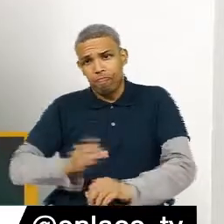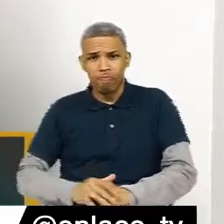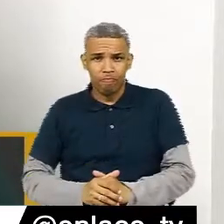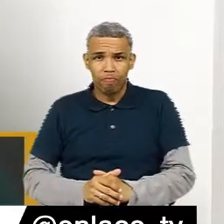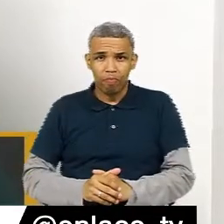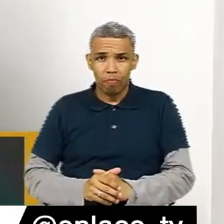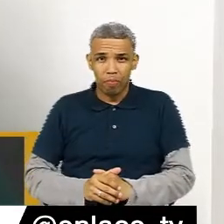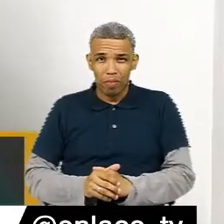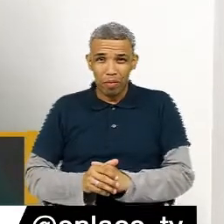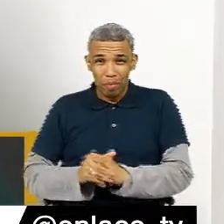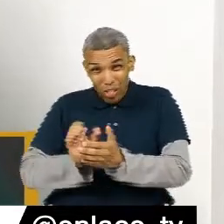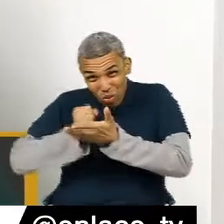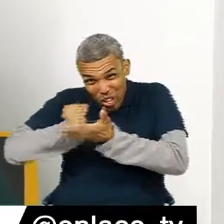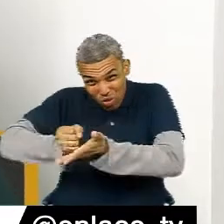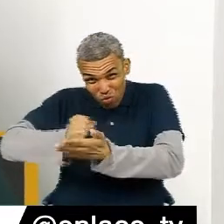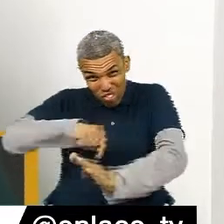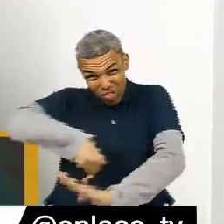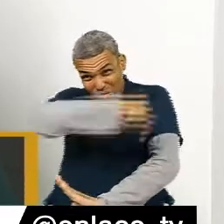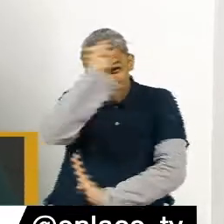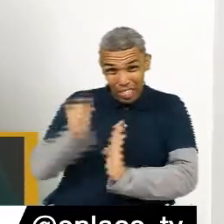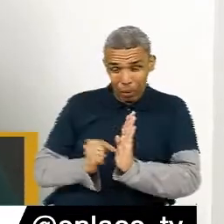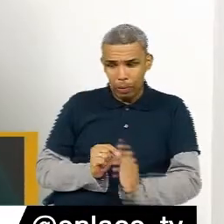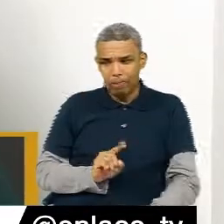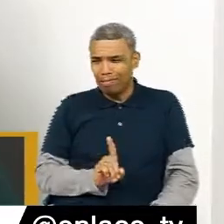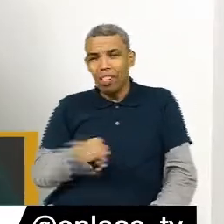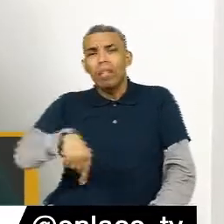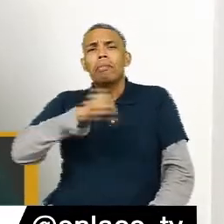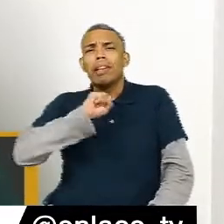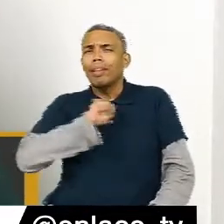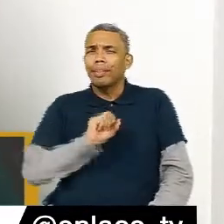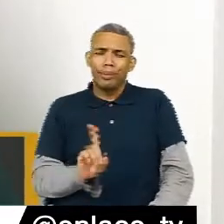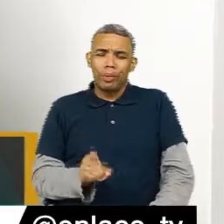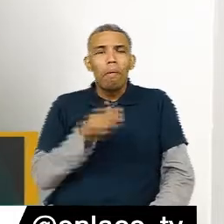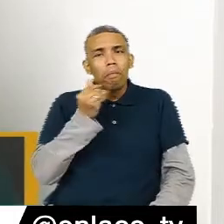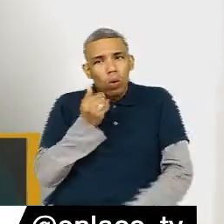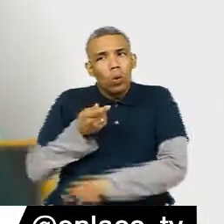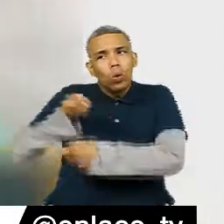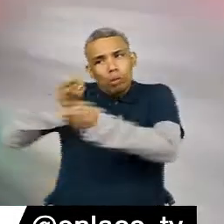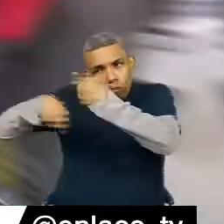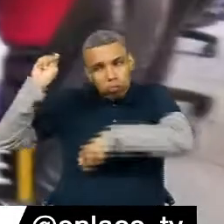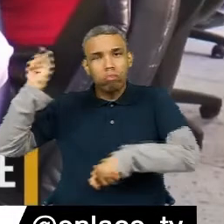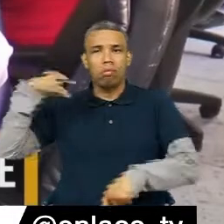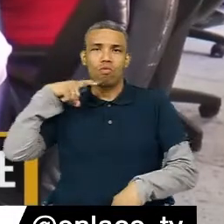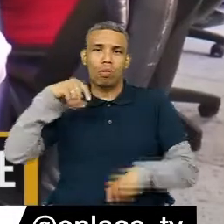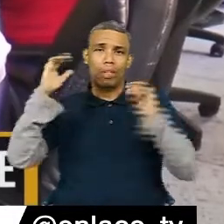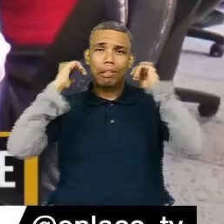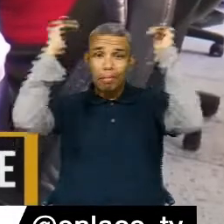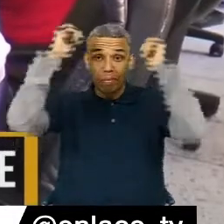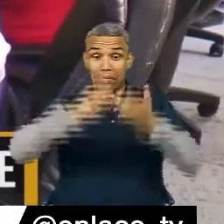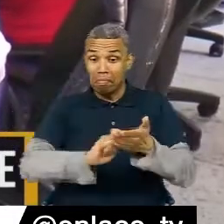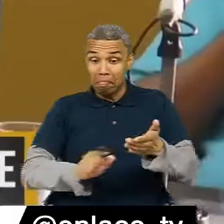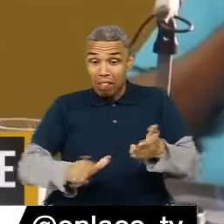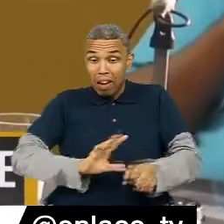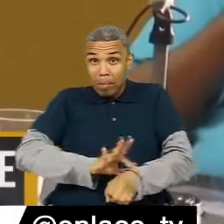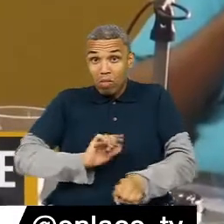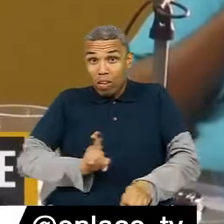No me le dan, o sea, tiene la remisión y por el momento no lo sacan de ahí, de la clínica Magdalena.